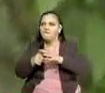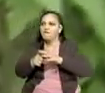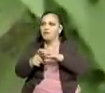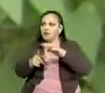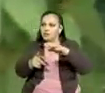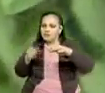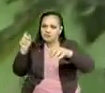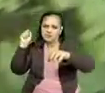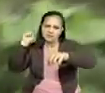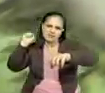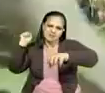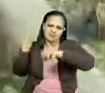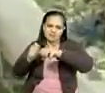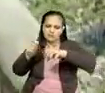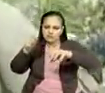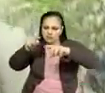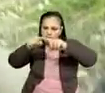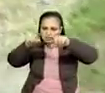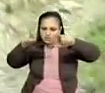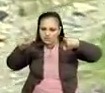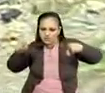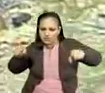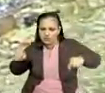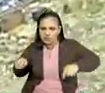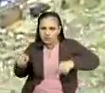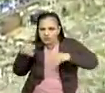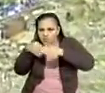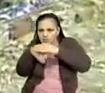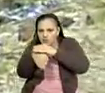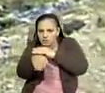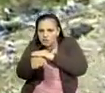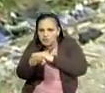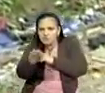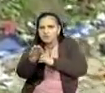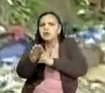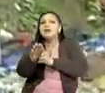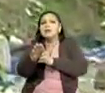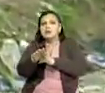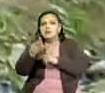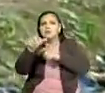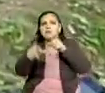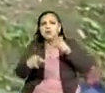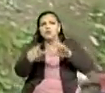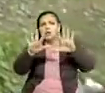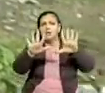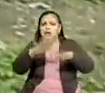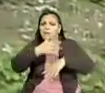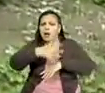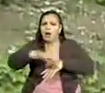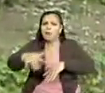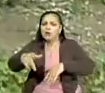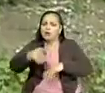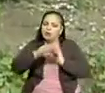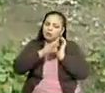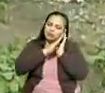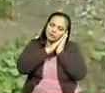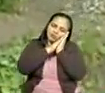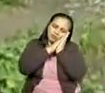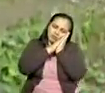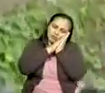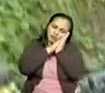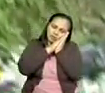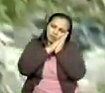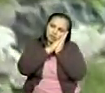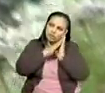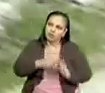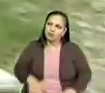Duermen aproximadamente unas 10 personas en ese lugar, y miren las condiciones en que se encuentra este sitio, donde a futuro